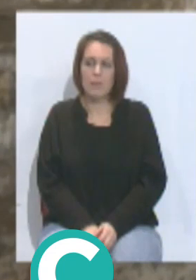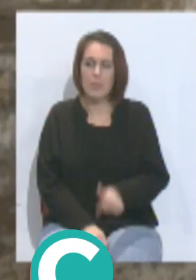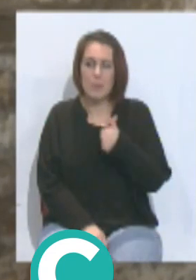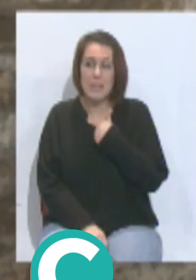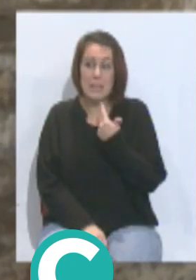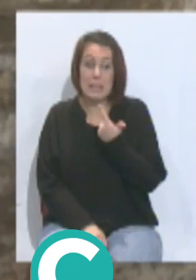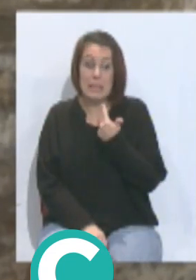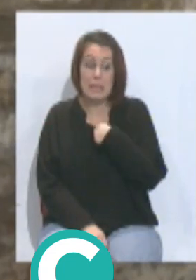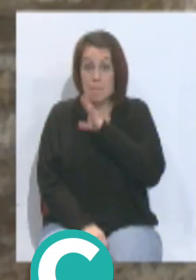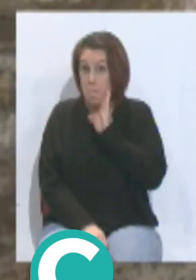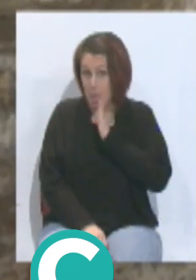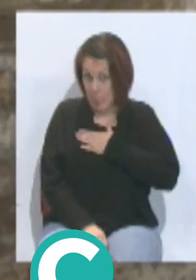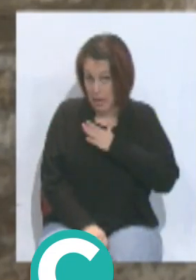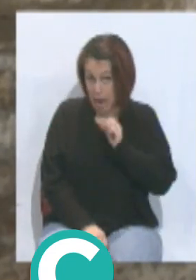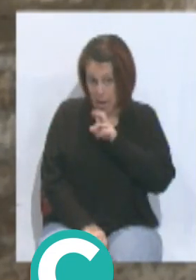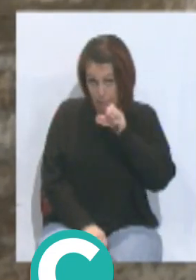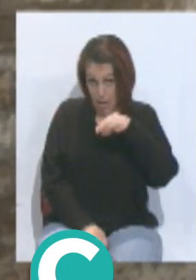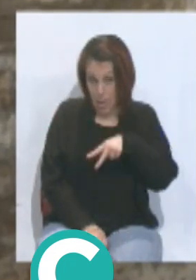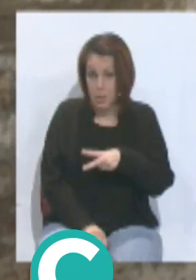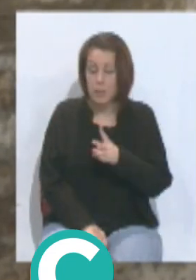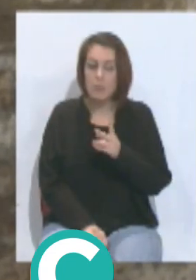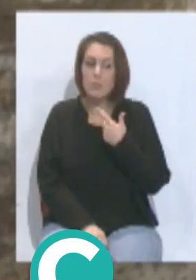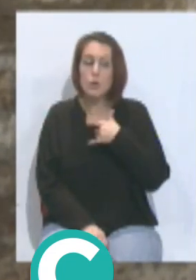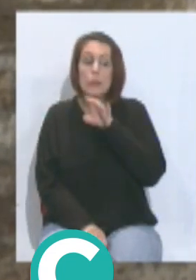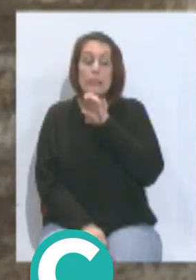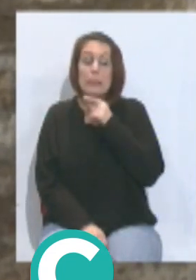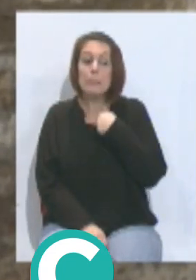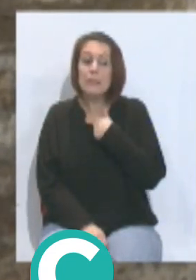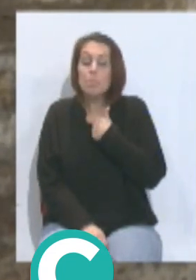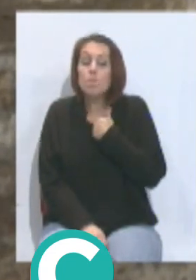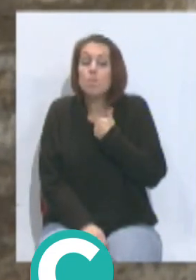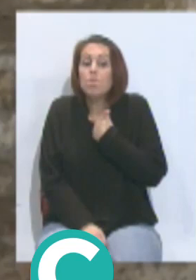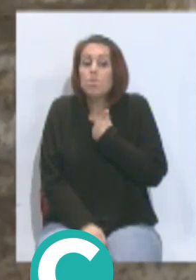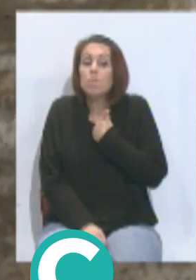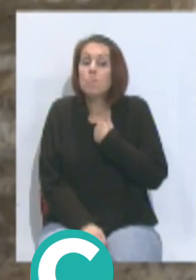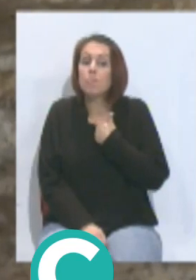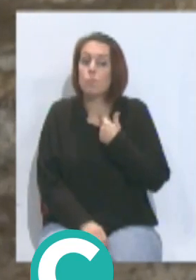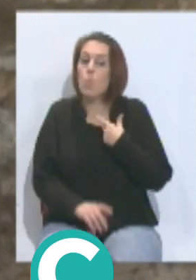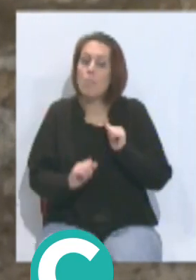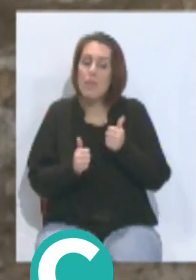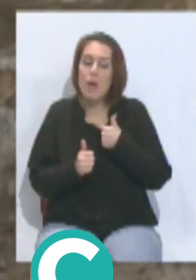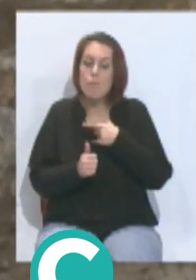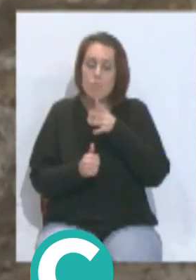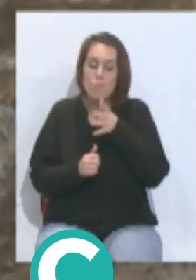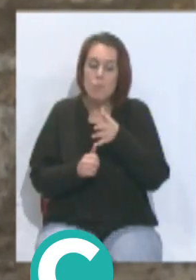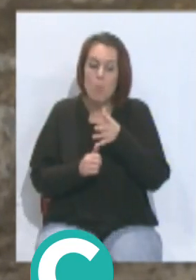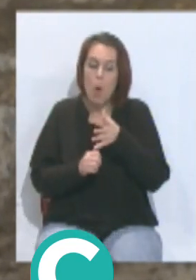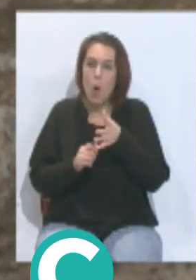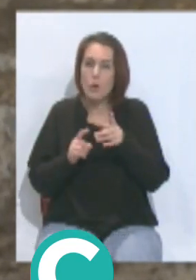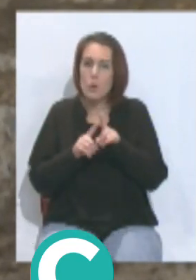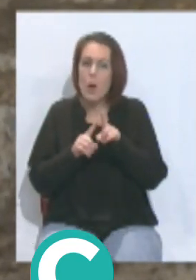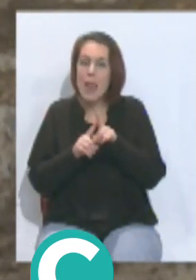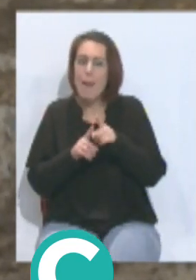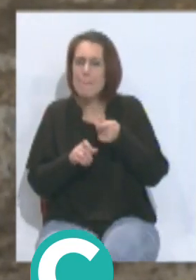A mí, según mi madre Carmen, la curiosidad a mí despierta con la bocina de los doncicutas y